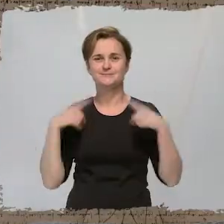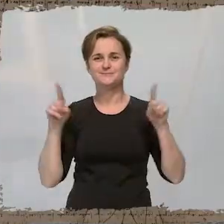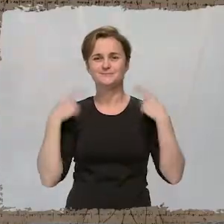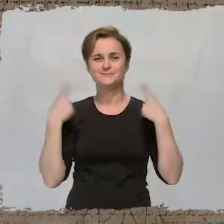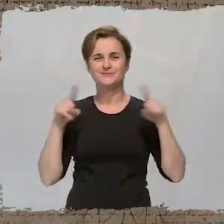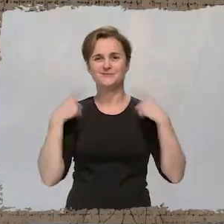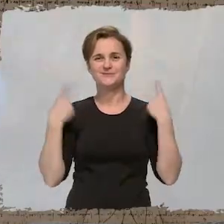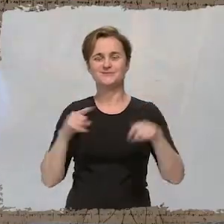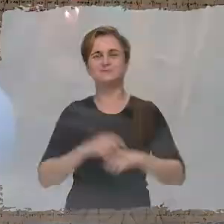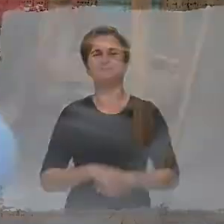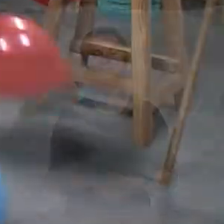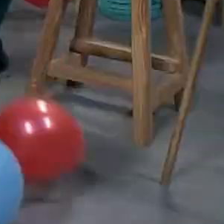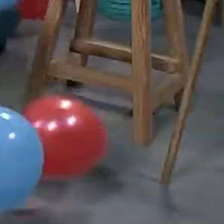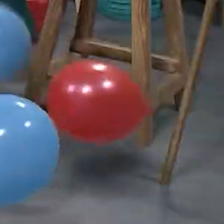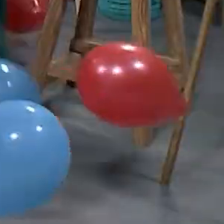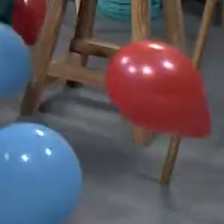y